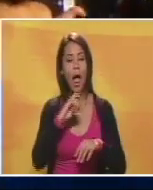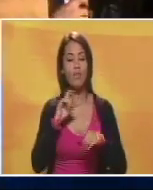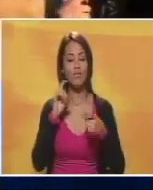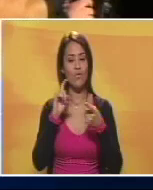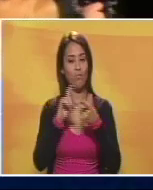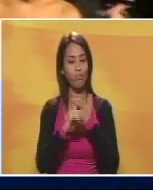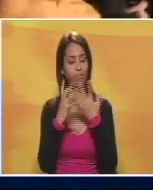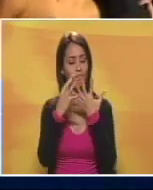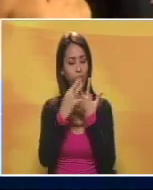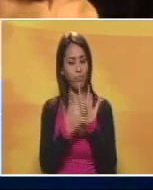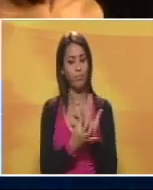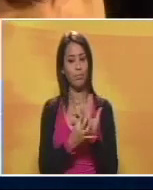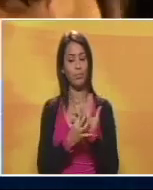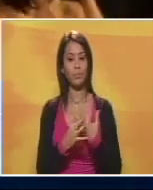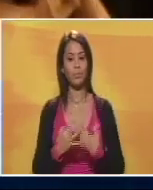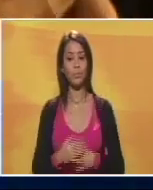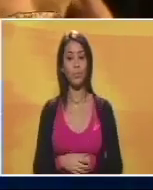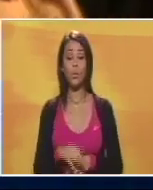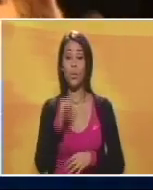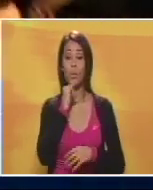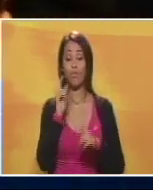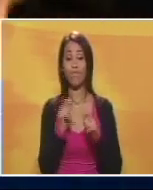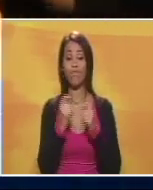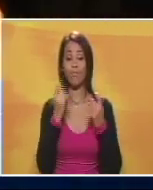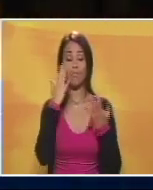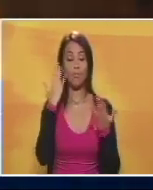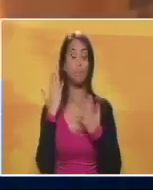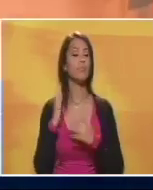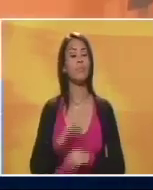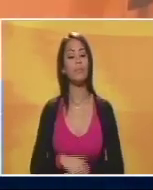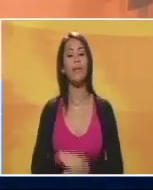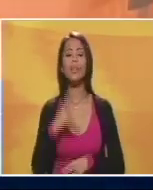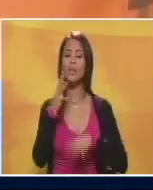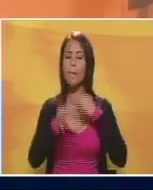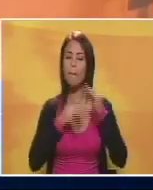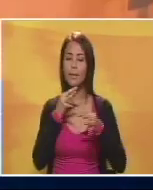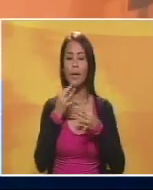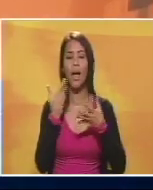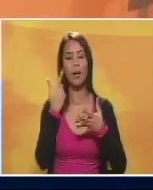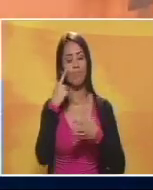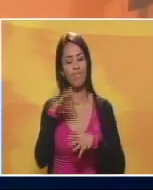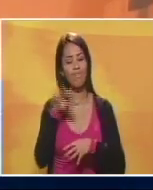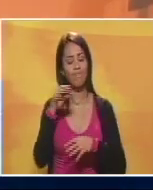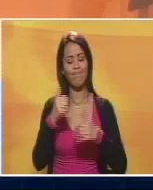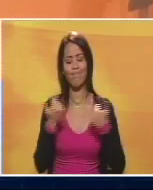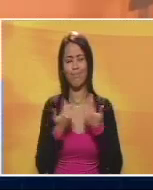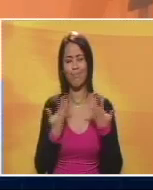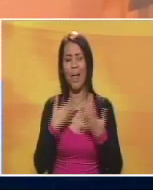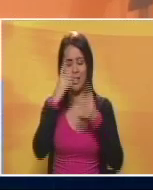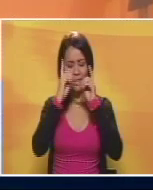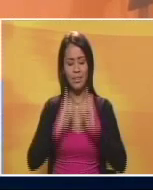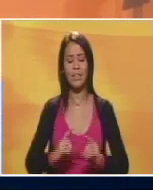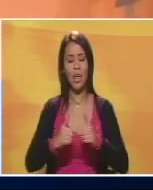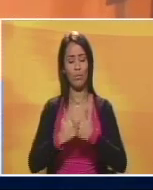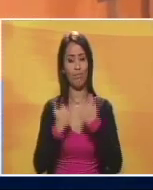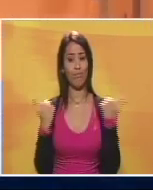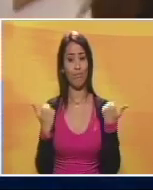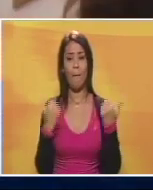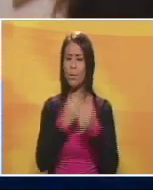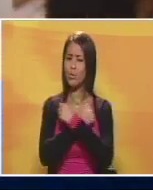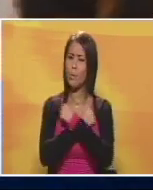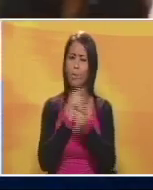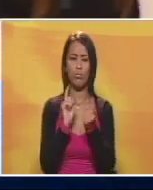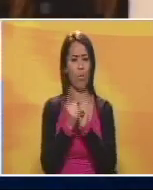matrimonio, según una declaración conjunta a la revista People. Ellos explicaron que eligieron amistosamente separarse y aunque sienten que su amor no ha